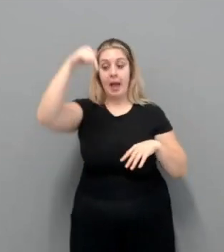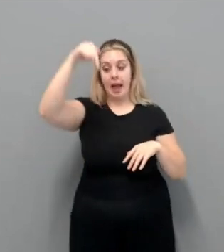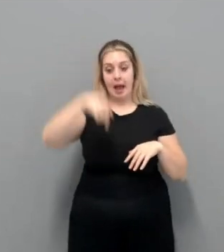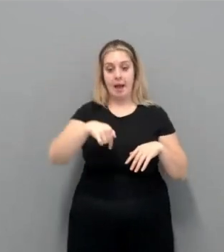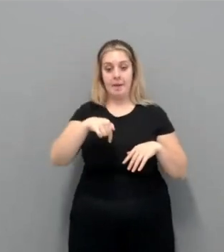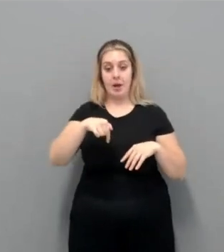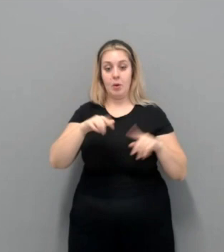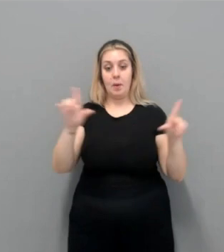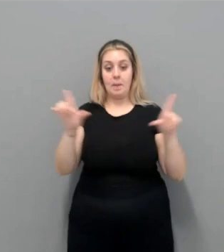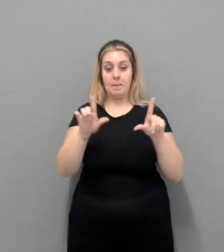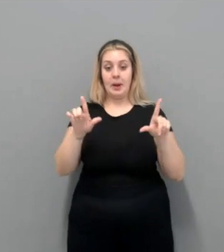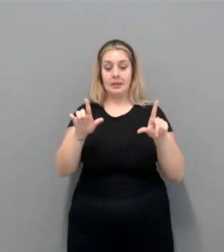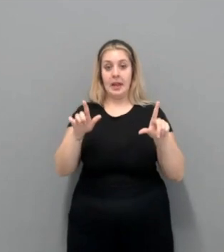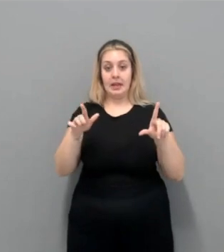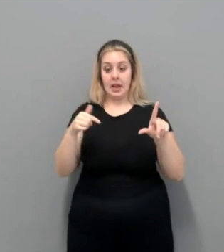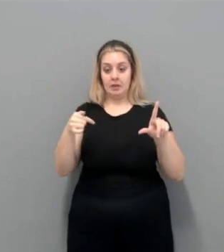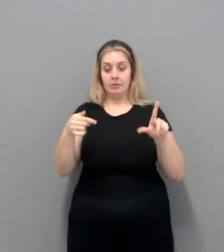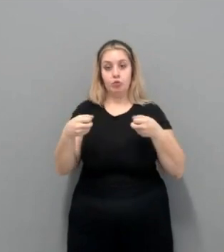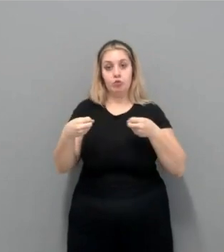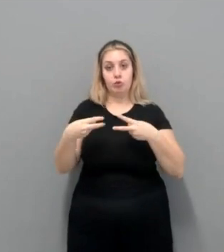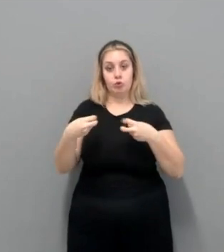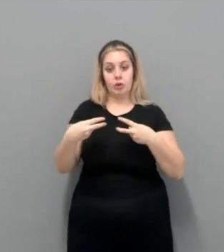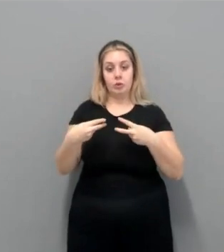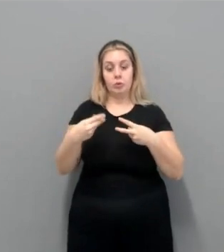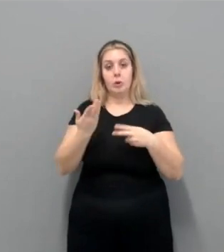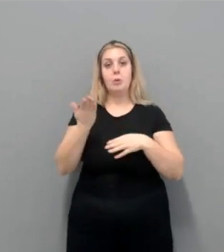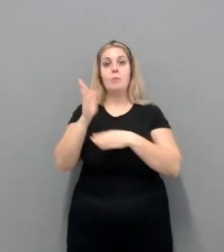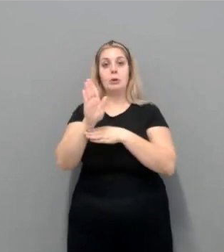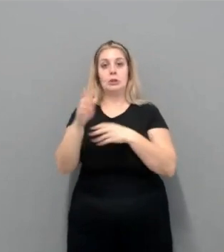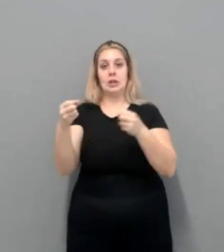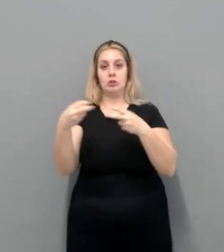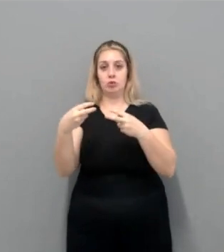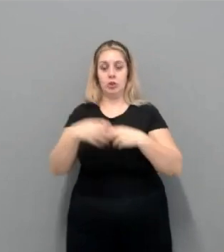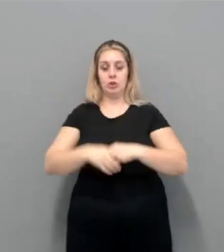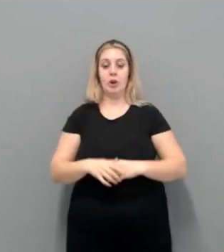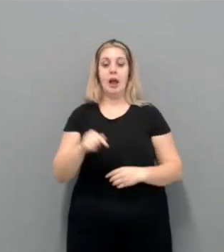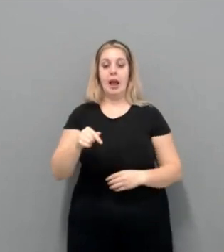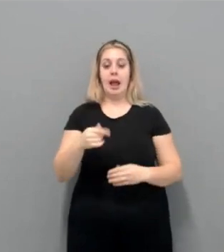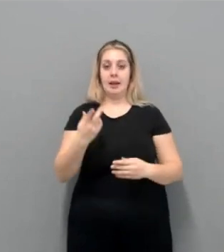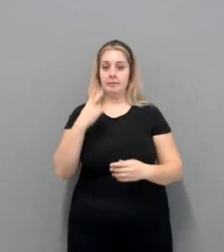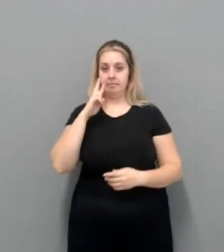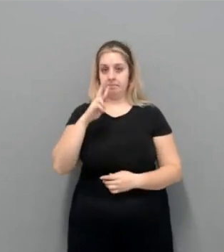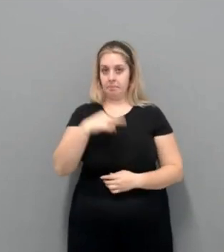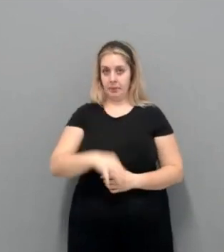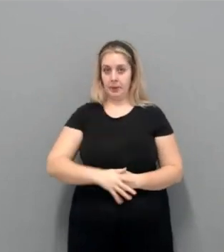de la pantalla, subtítulos, mostrar subtítulos y ahí os saldrán, ¿vale?